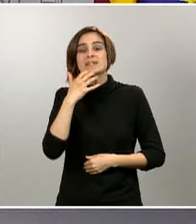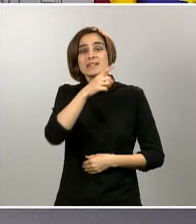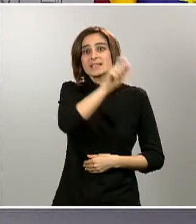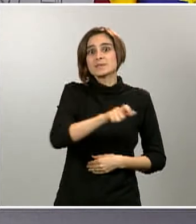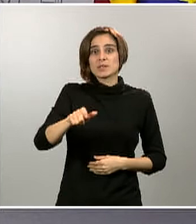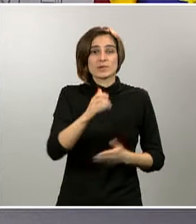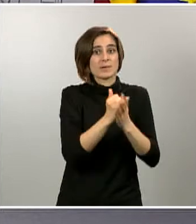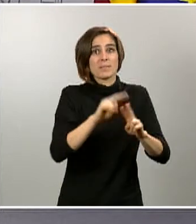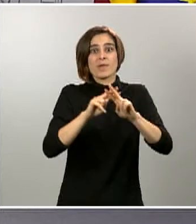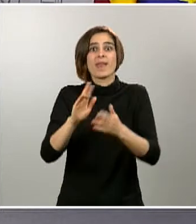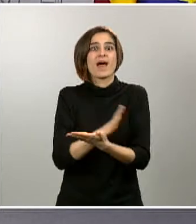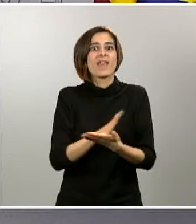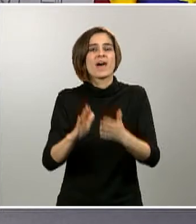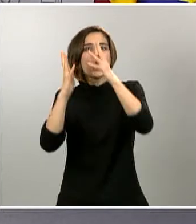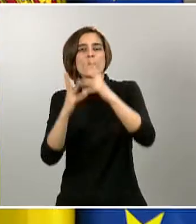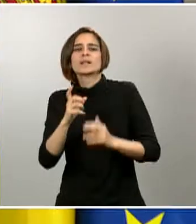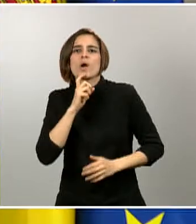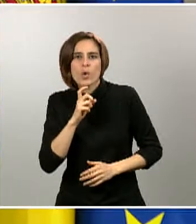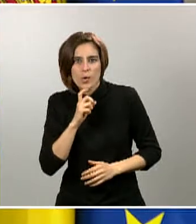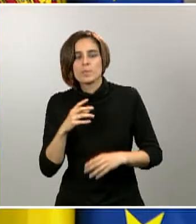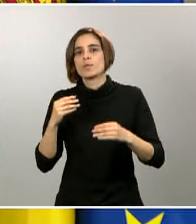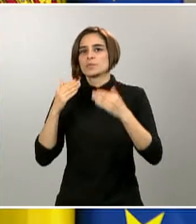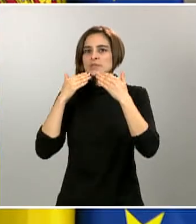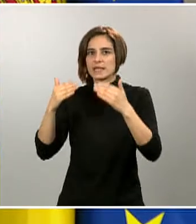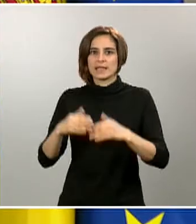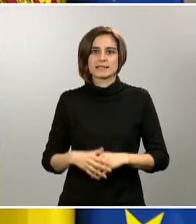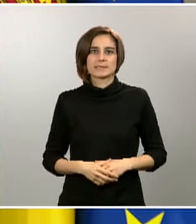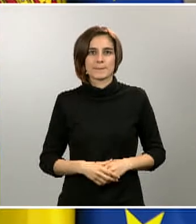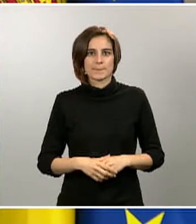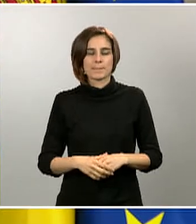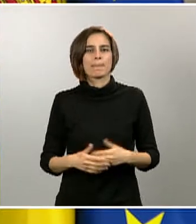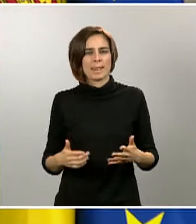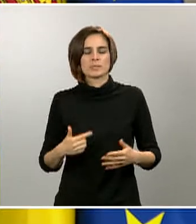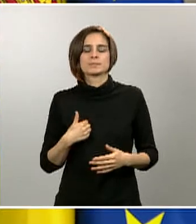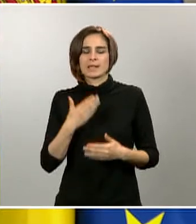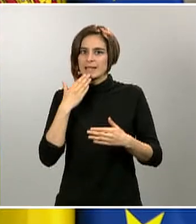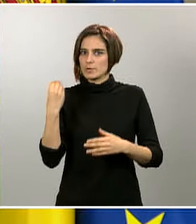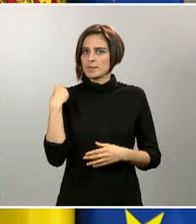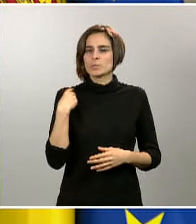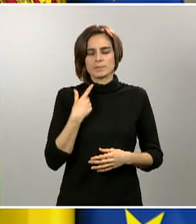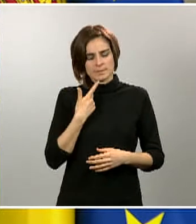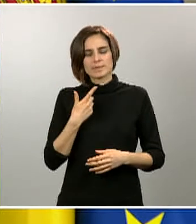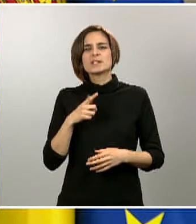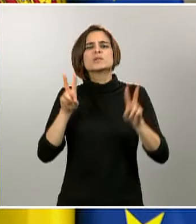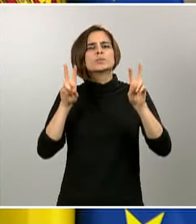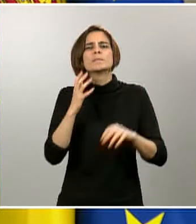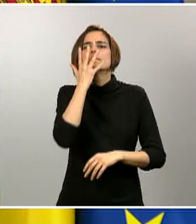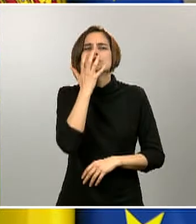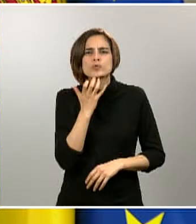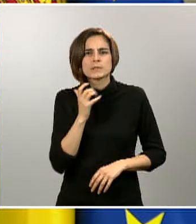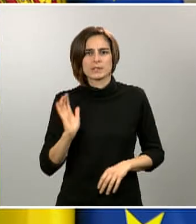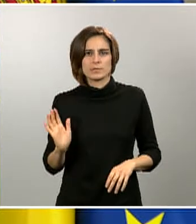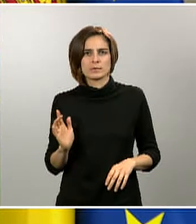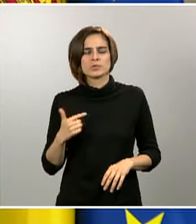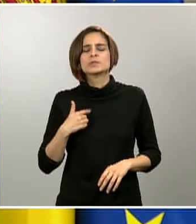gracias. Muchas gracias a usted por su pregunta. Mire, este es un tema muy serio. Yo ya he dicho varias veces que este es un tema muy serio que nos tomamos